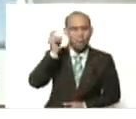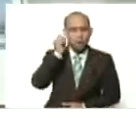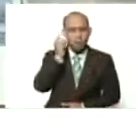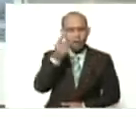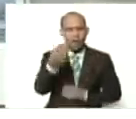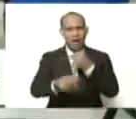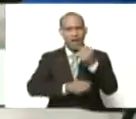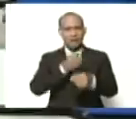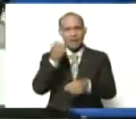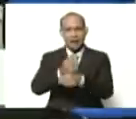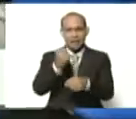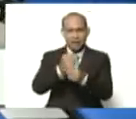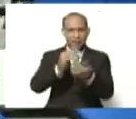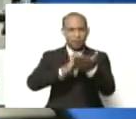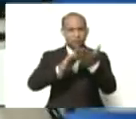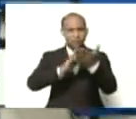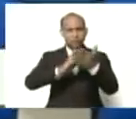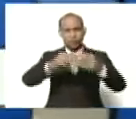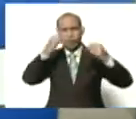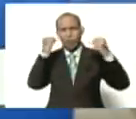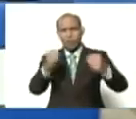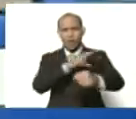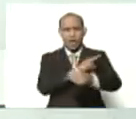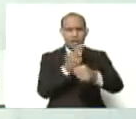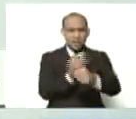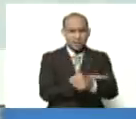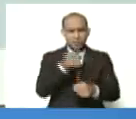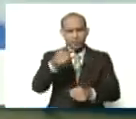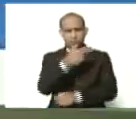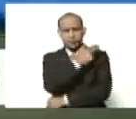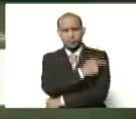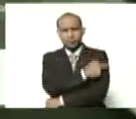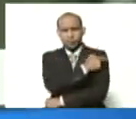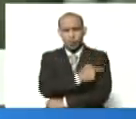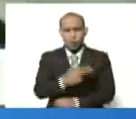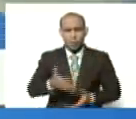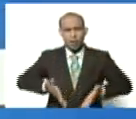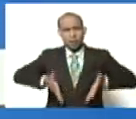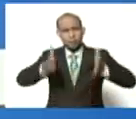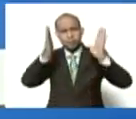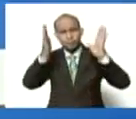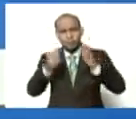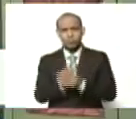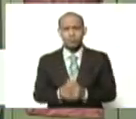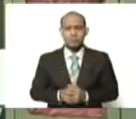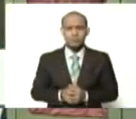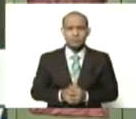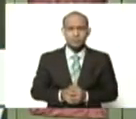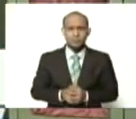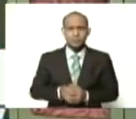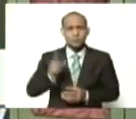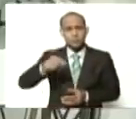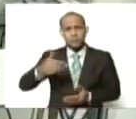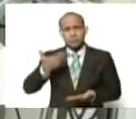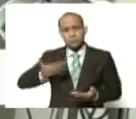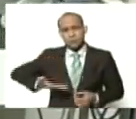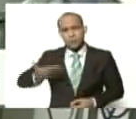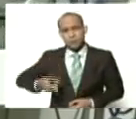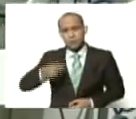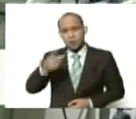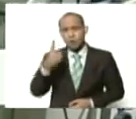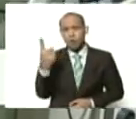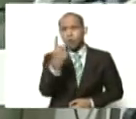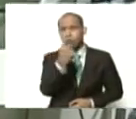trabajo de recuperación y fortalecimiento de esta importante infraestructura, que cabe destacar que es el único